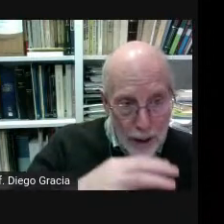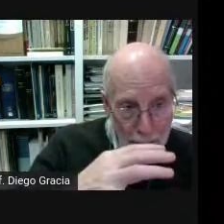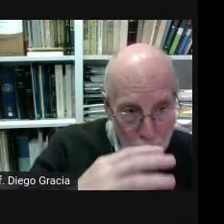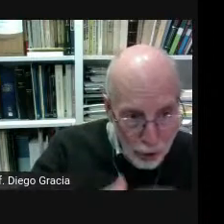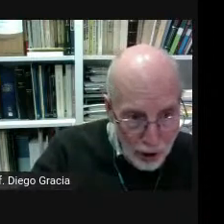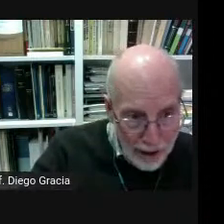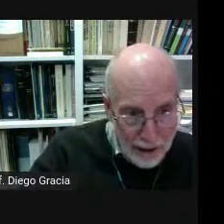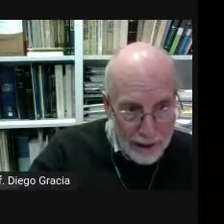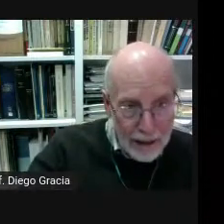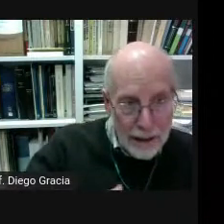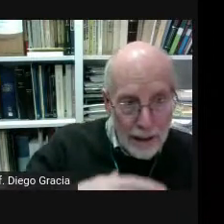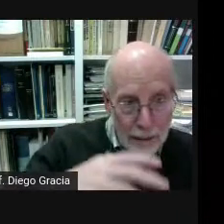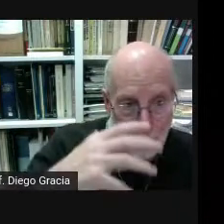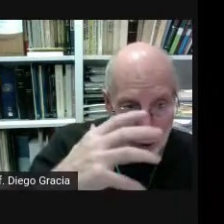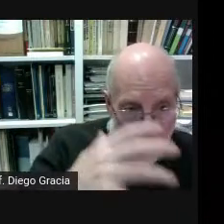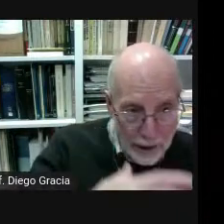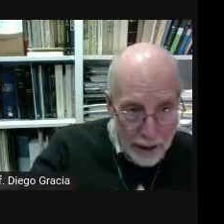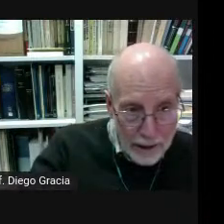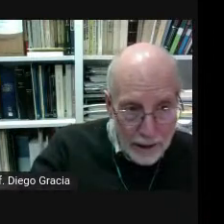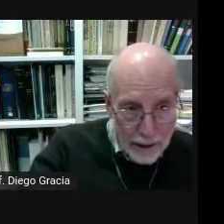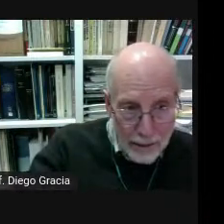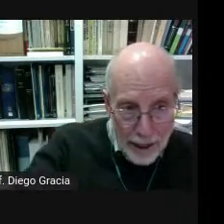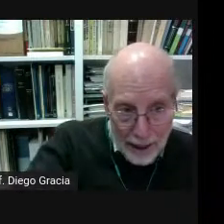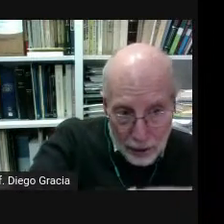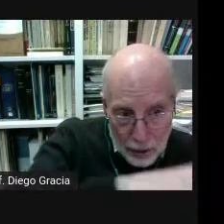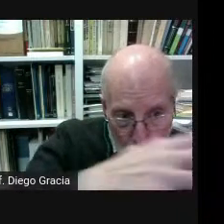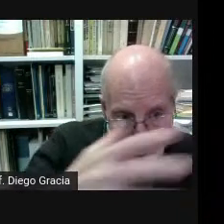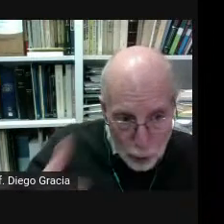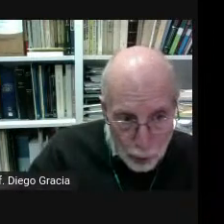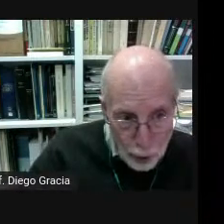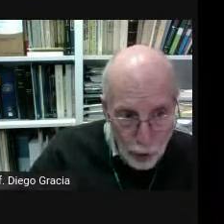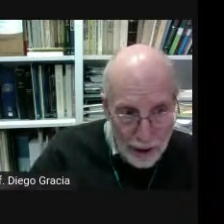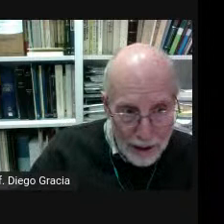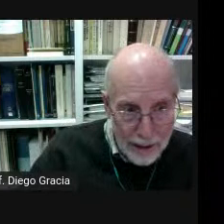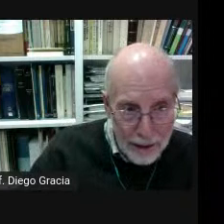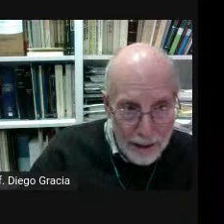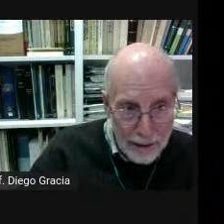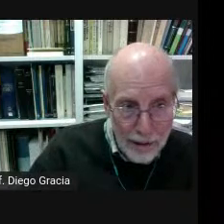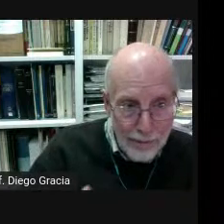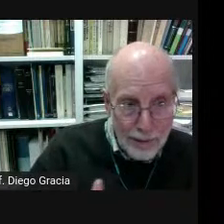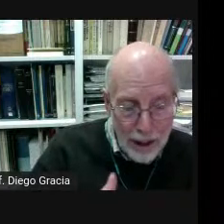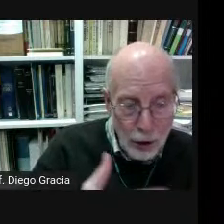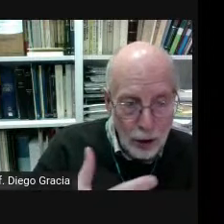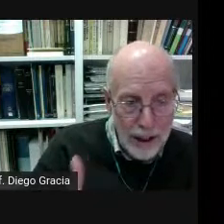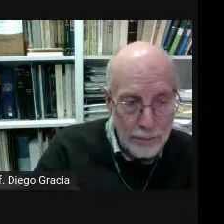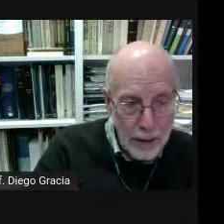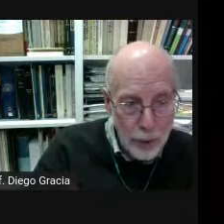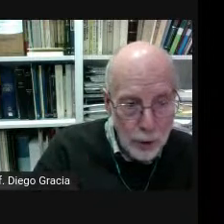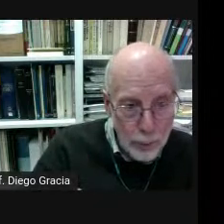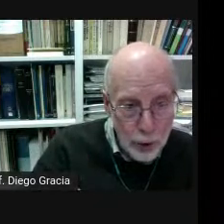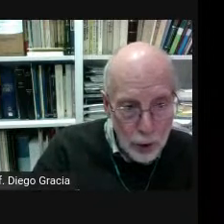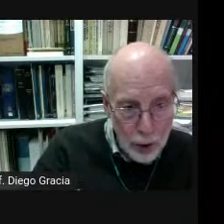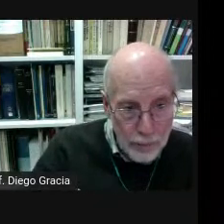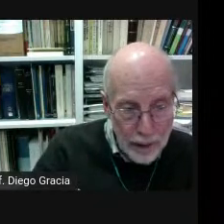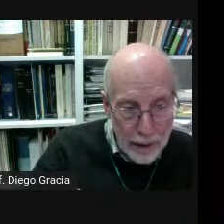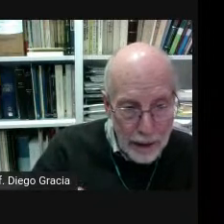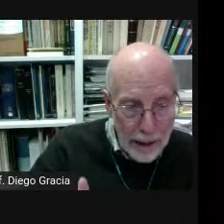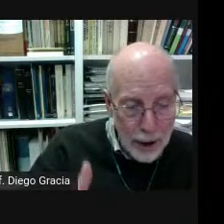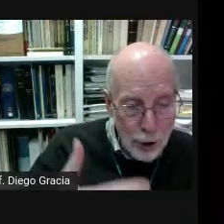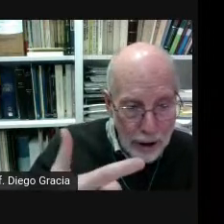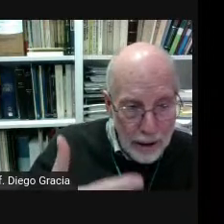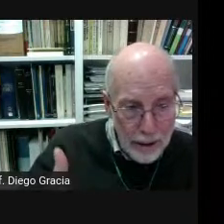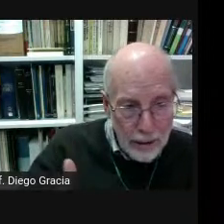primordial nos da la realidad pero la realidad el conjunto de la realidad es lo que llamamos mundo